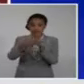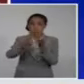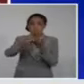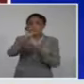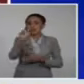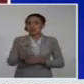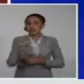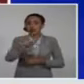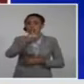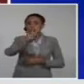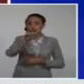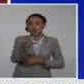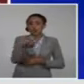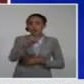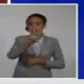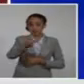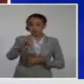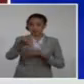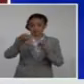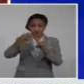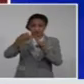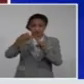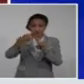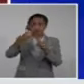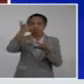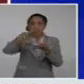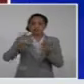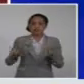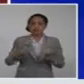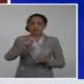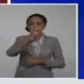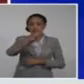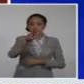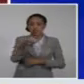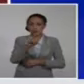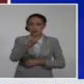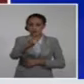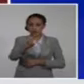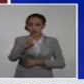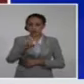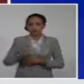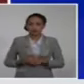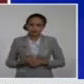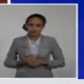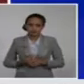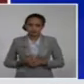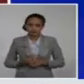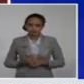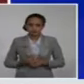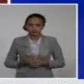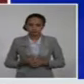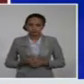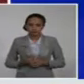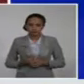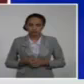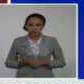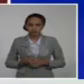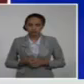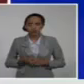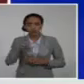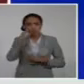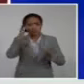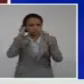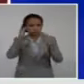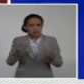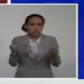con 4,3% y Artemisa con 3,9%. De ahí, pues, van disminuyendo